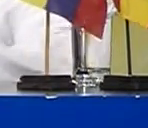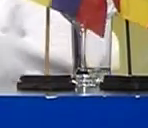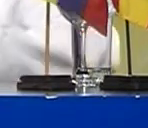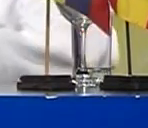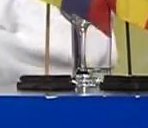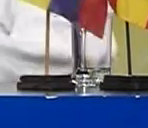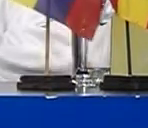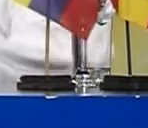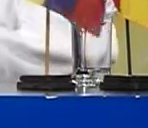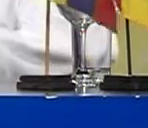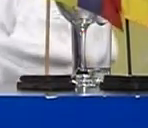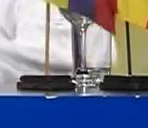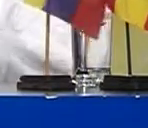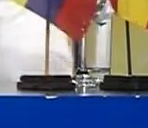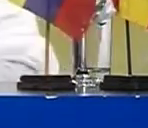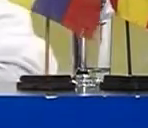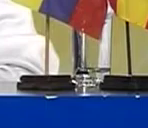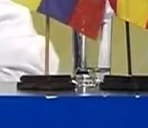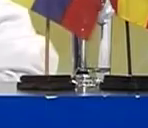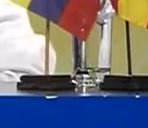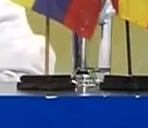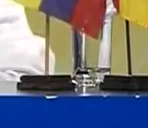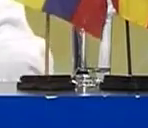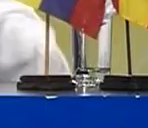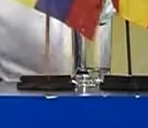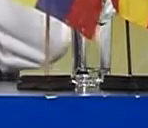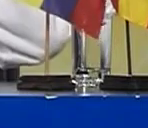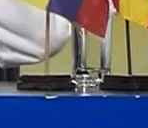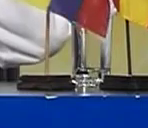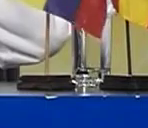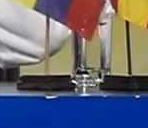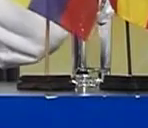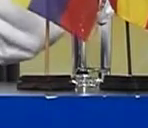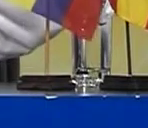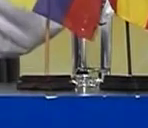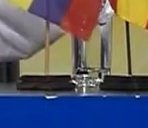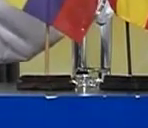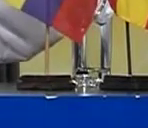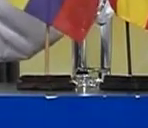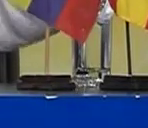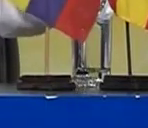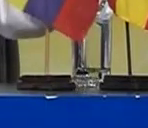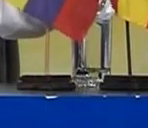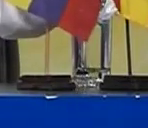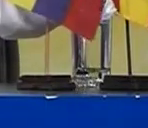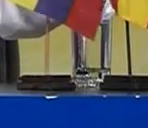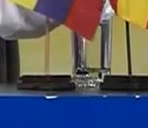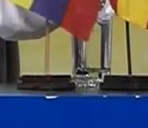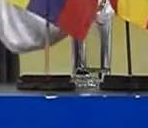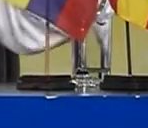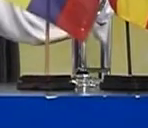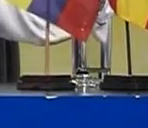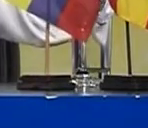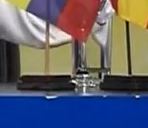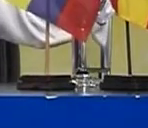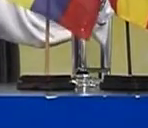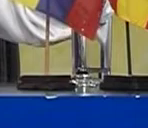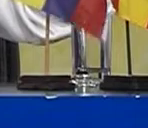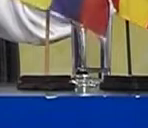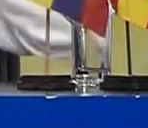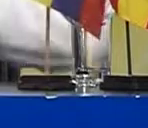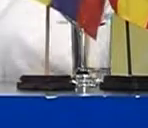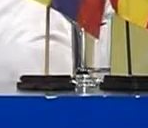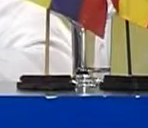solo. Dios hizo todo en pareja. Nos dio los dos ojos, dos manos, dos